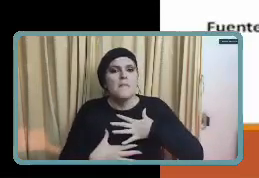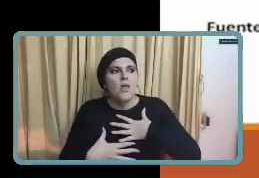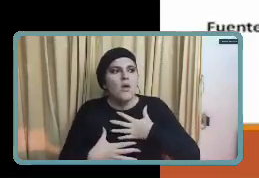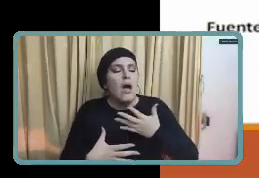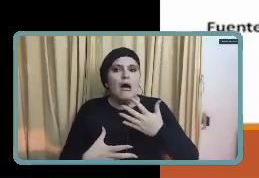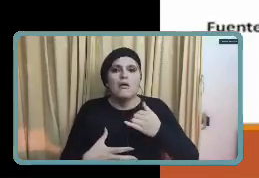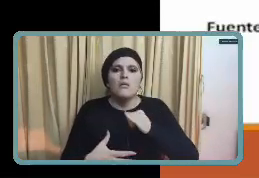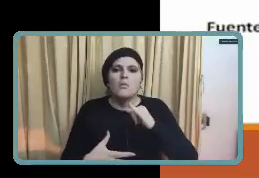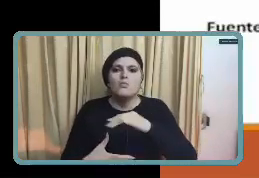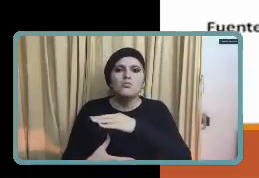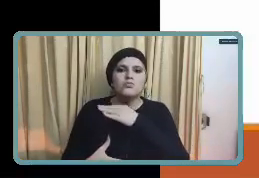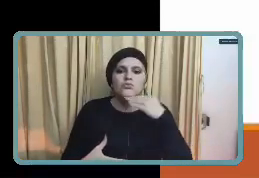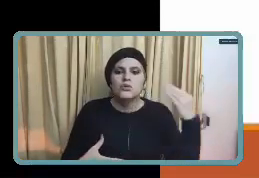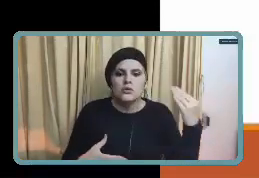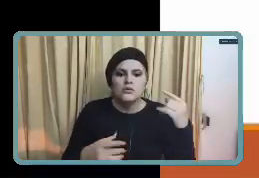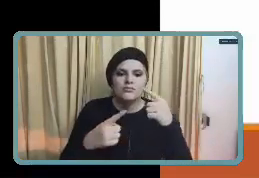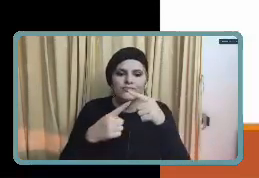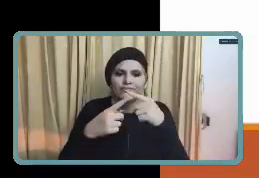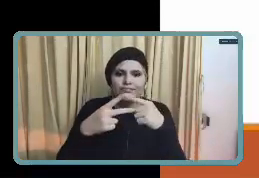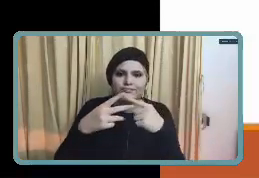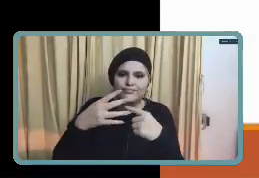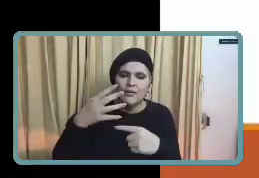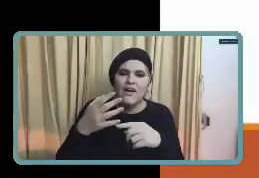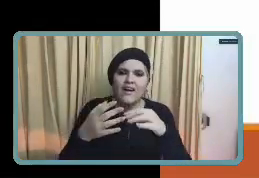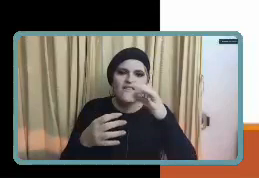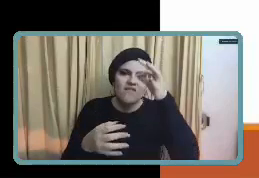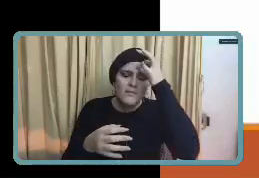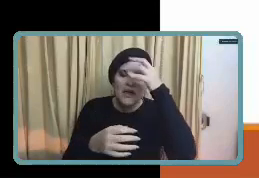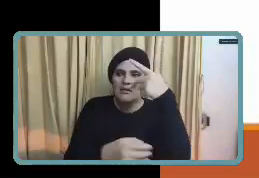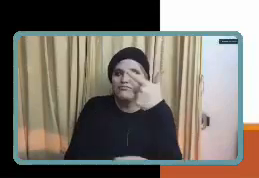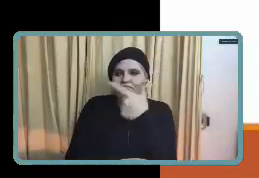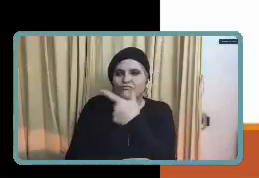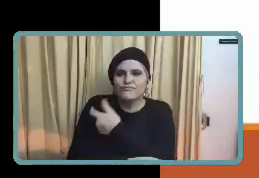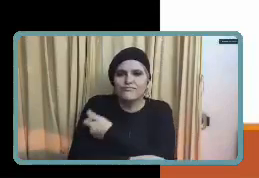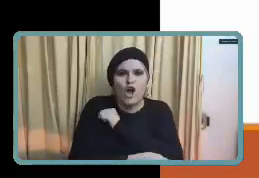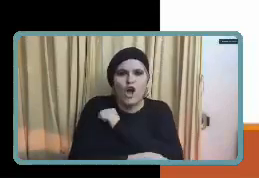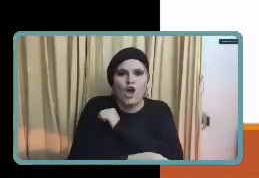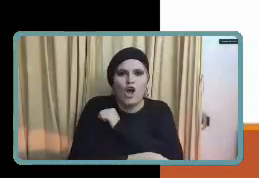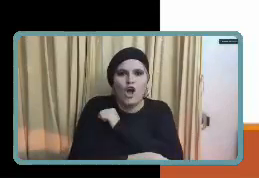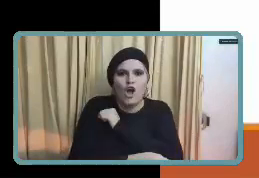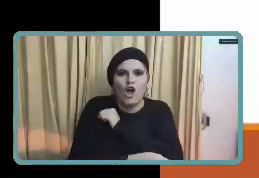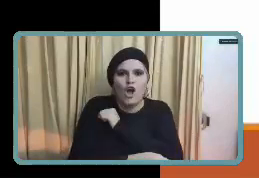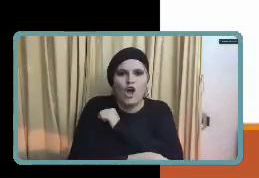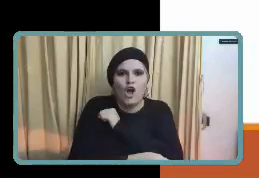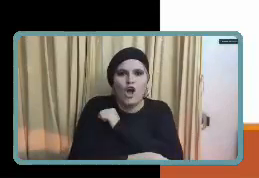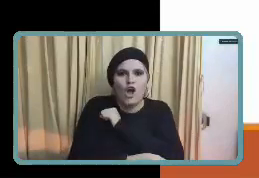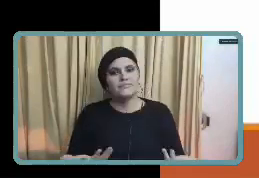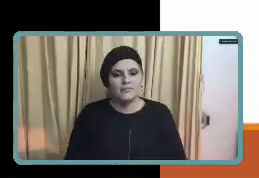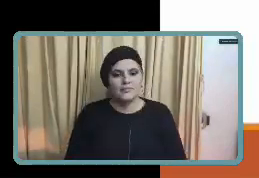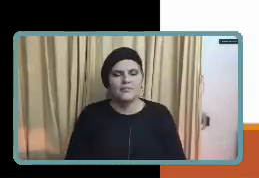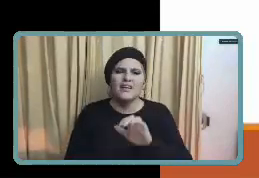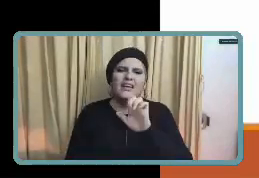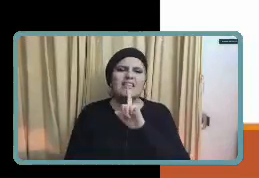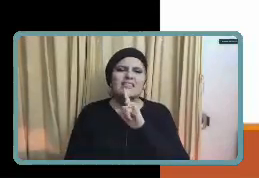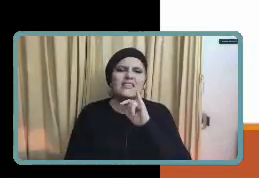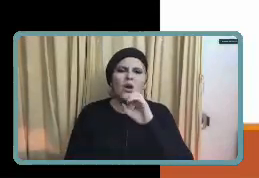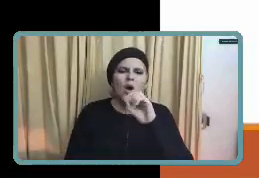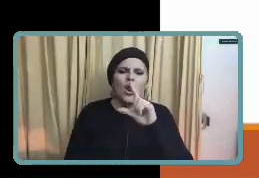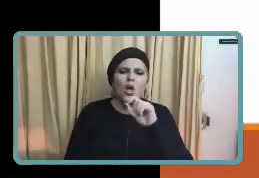por difteria, etcétera. Y la etiología del autismo es multifactorial y